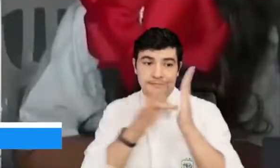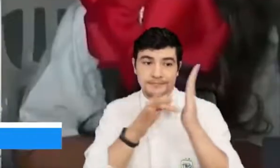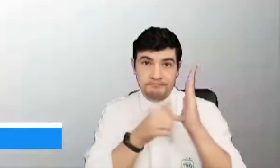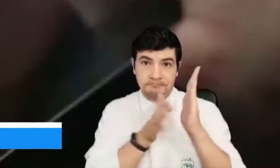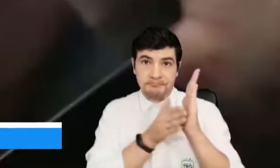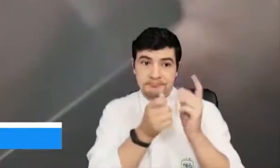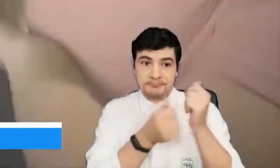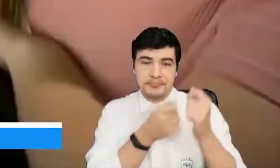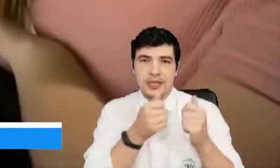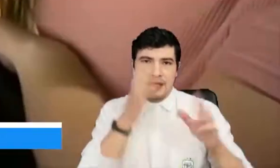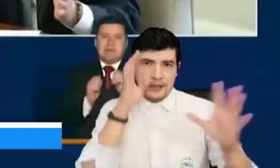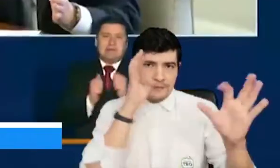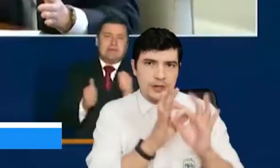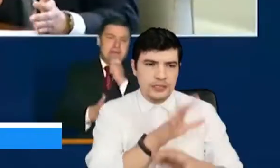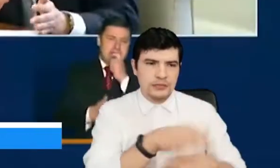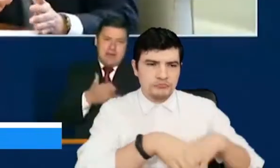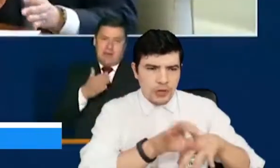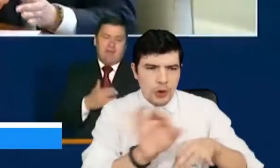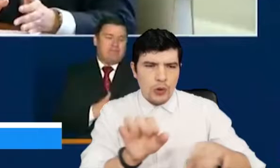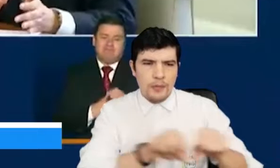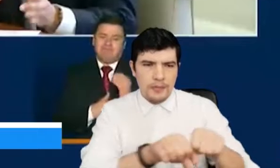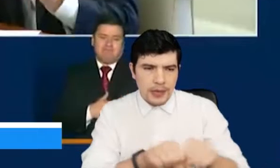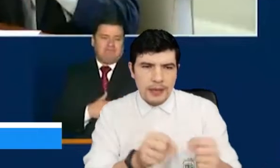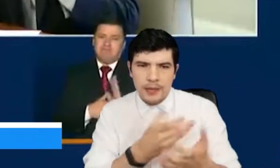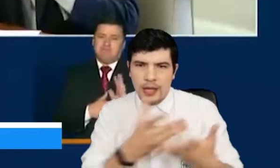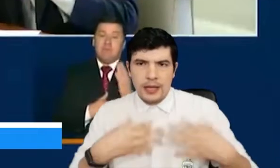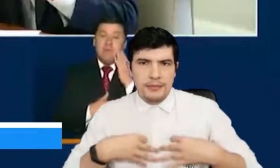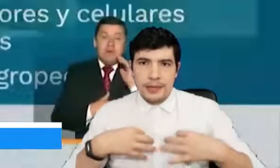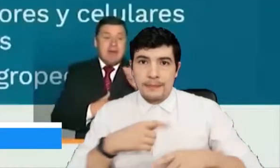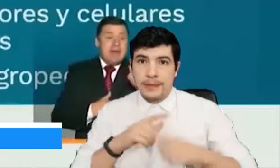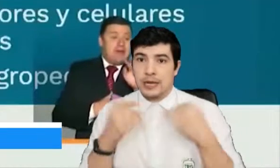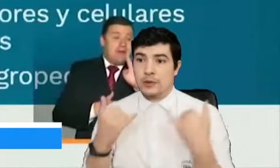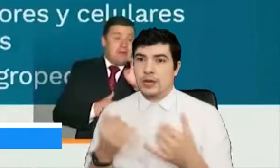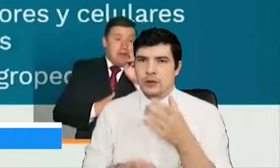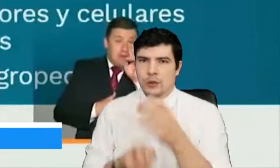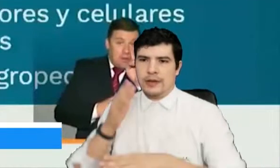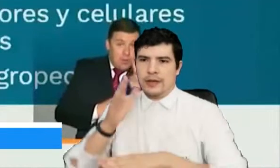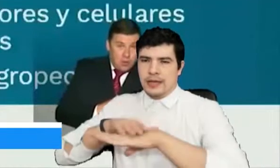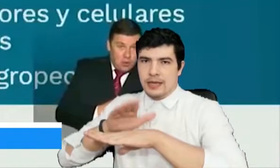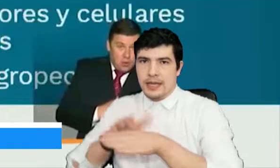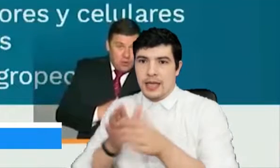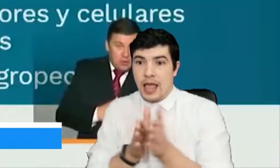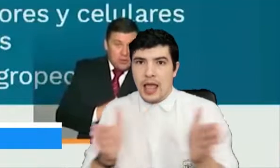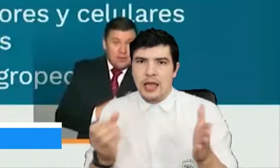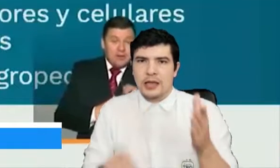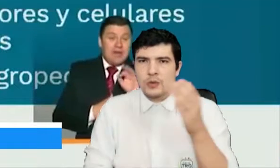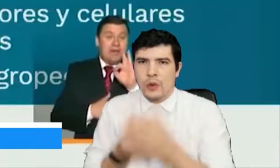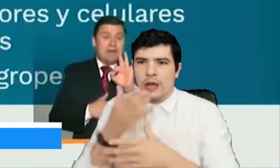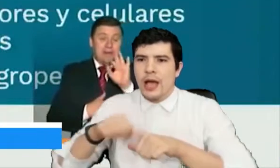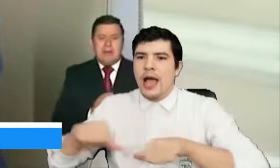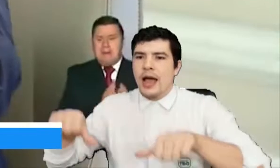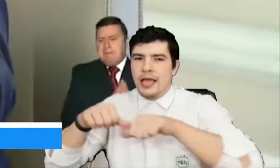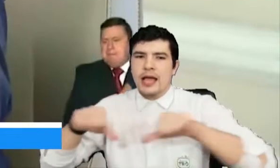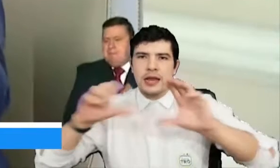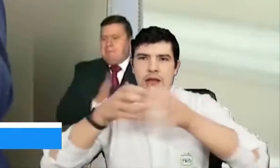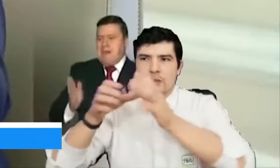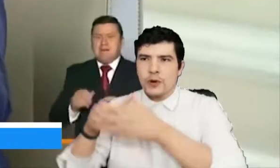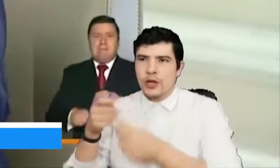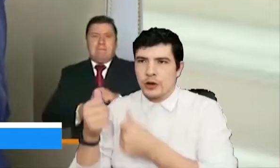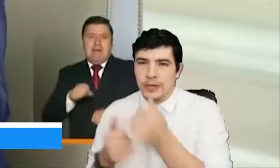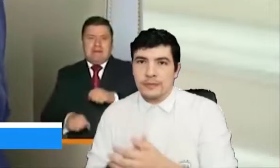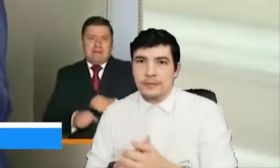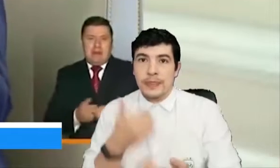útiles escolares y electrodomésticos. En los recientes anuncios se amplió a nuevos sectores económicos. Lo ampliamos a las